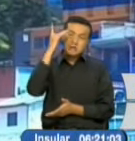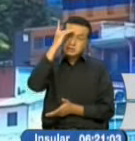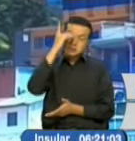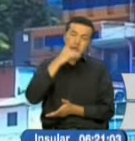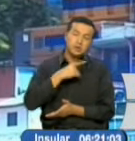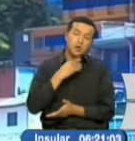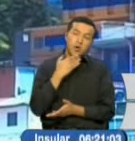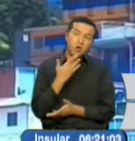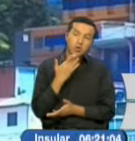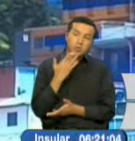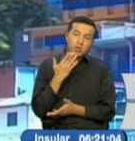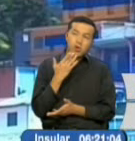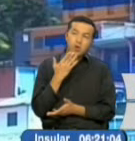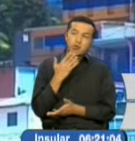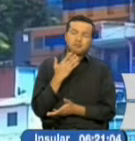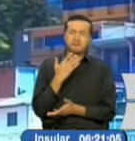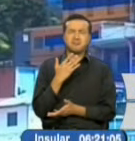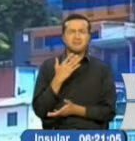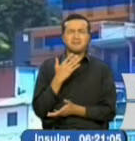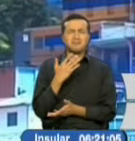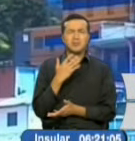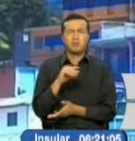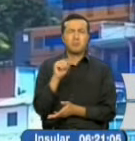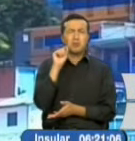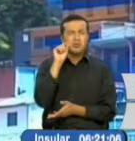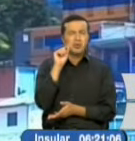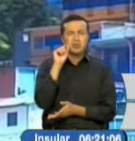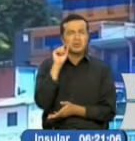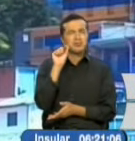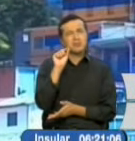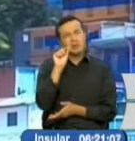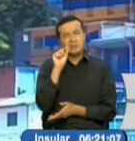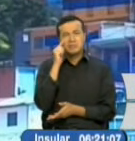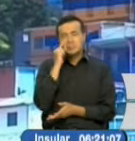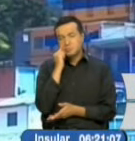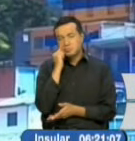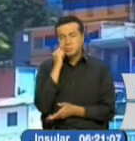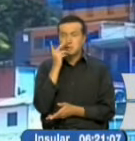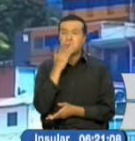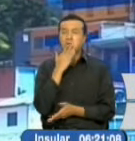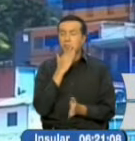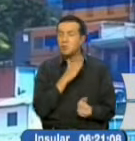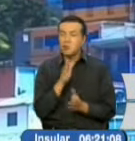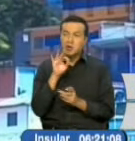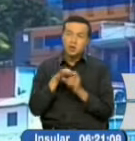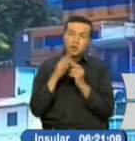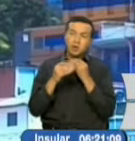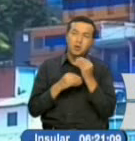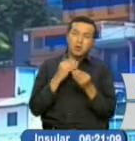elementos claros a efectos de pedir determinada cuestión de orden electoral,